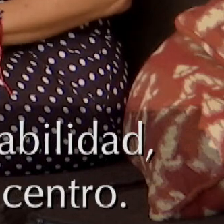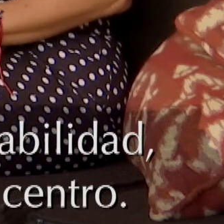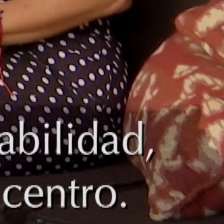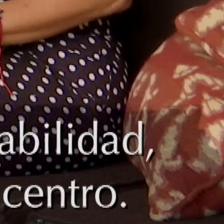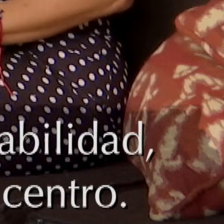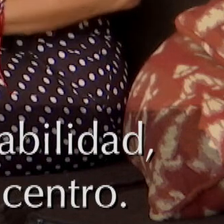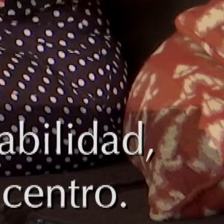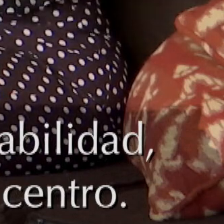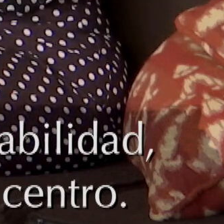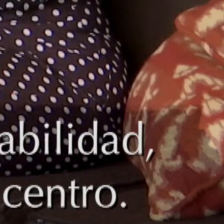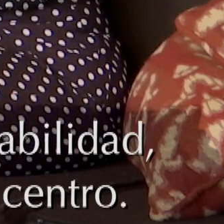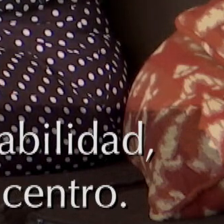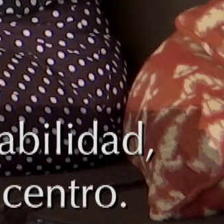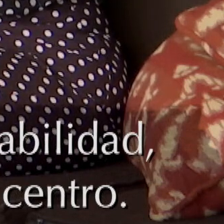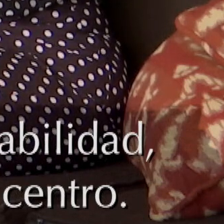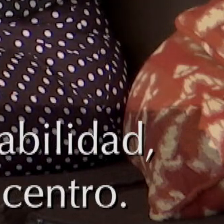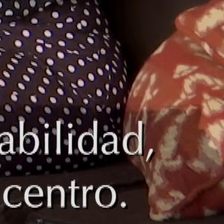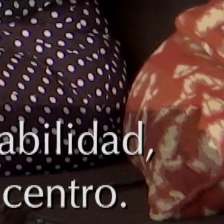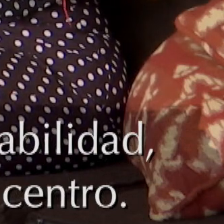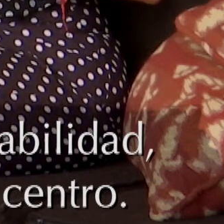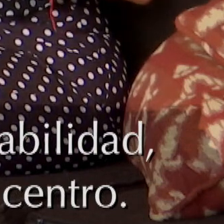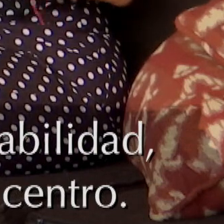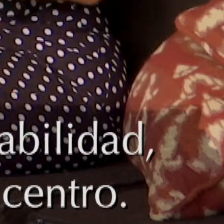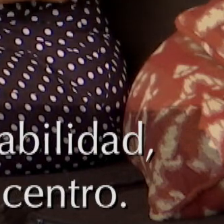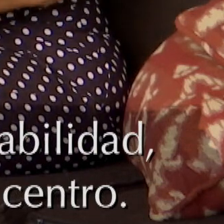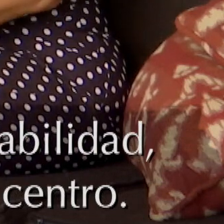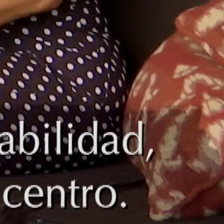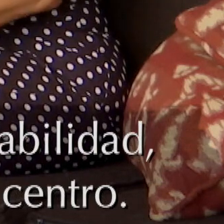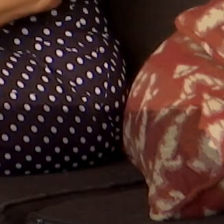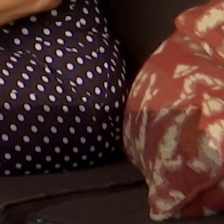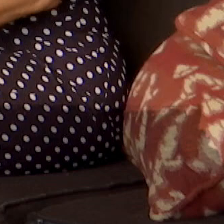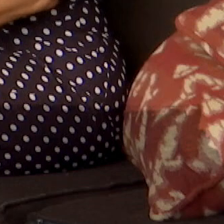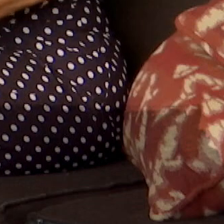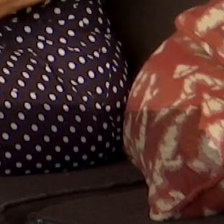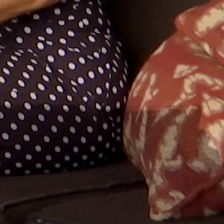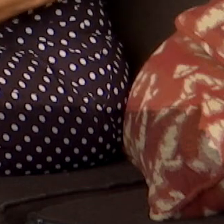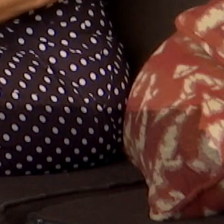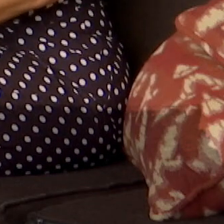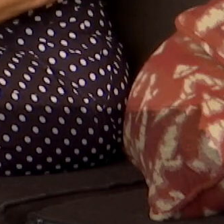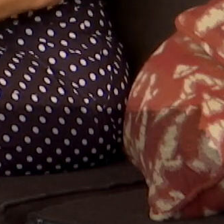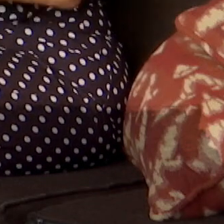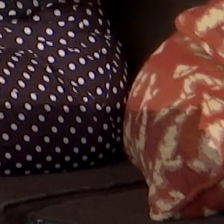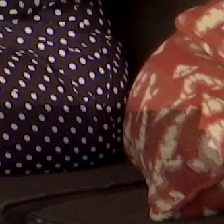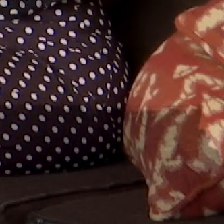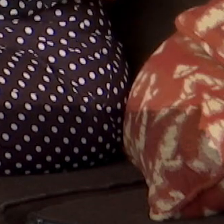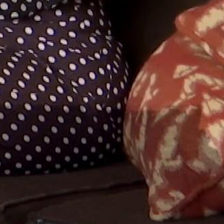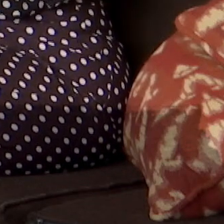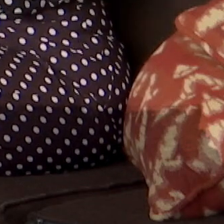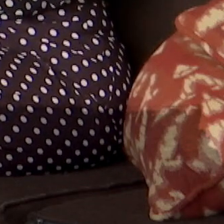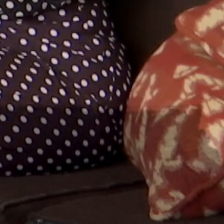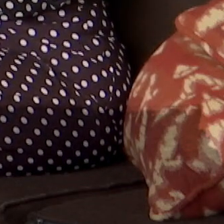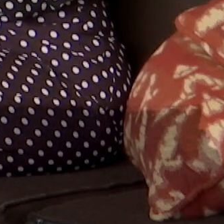enojarte, siendo tú en absoluto centro. Yo soy Yaka. Amor, paz y